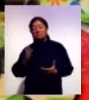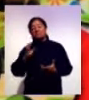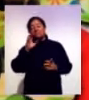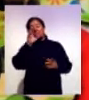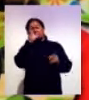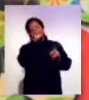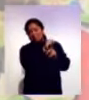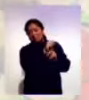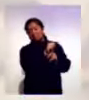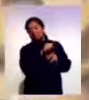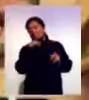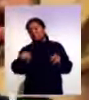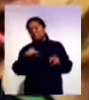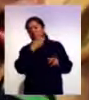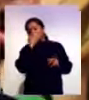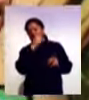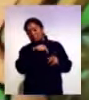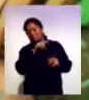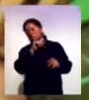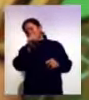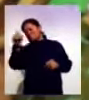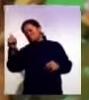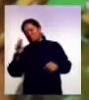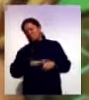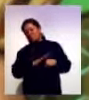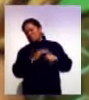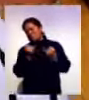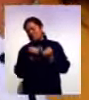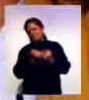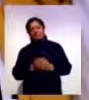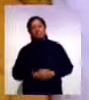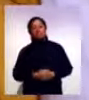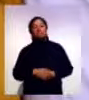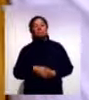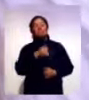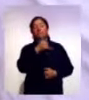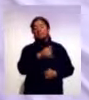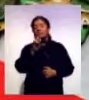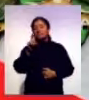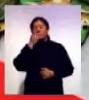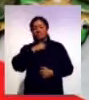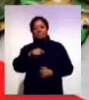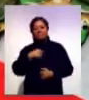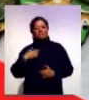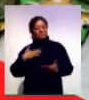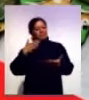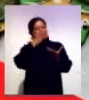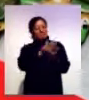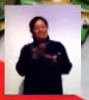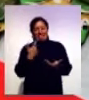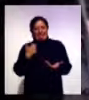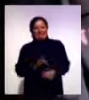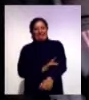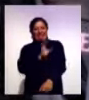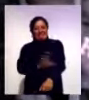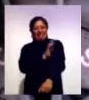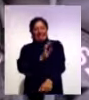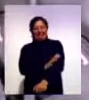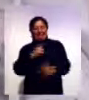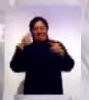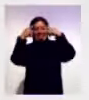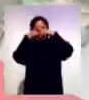han enseñado en la escuela. Jonathan Dorantes confesó que durante el encuentro fue una mezcla de emociones subir al podium para recibir su